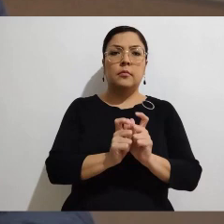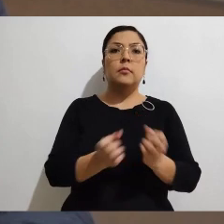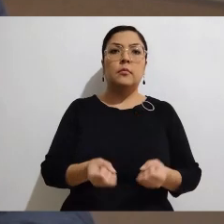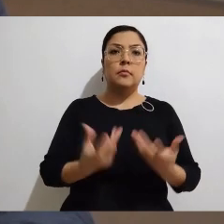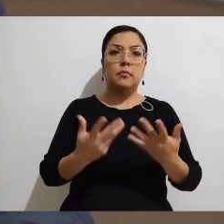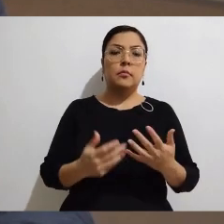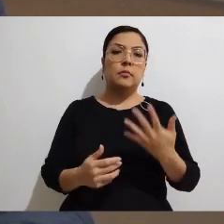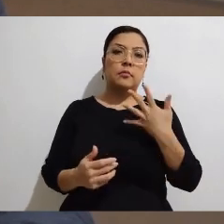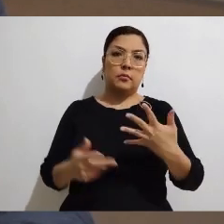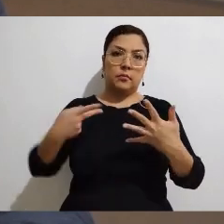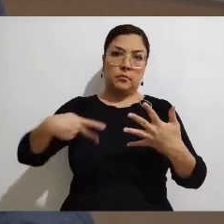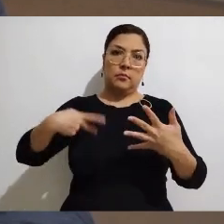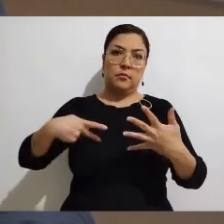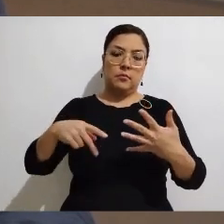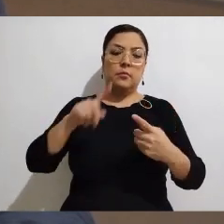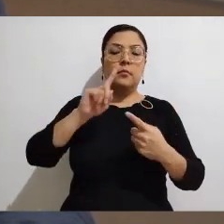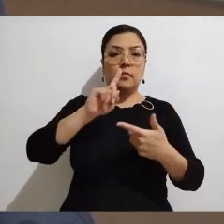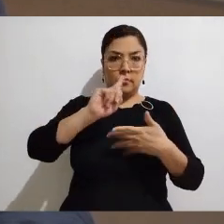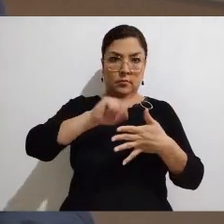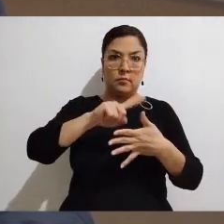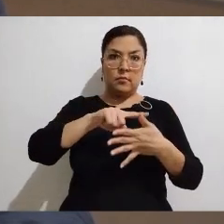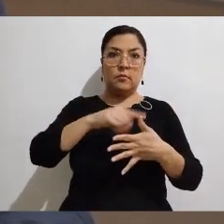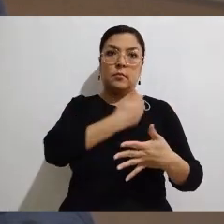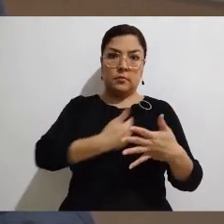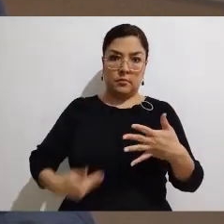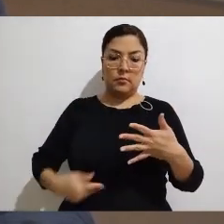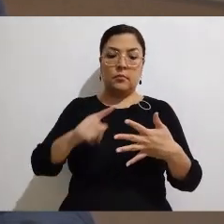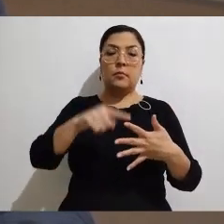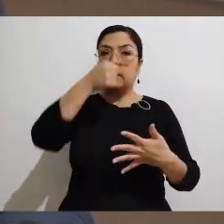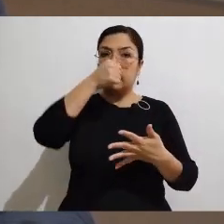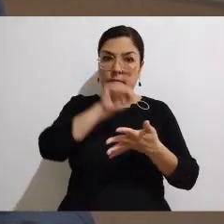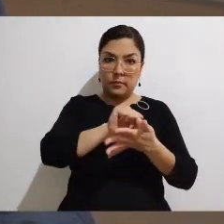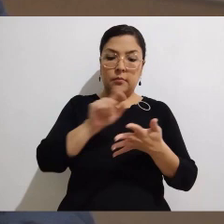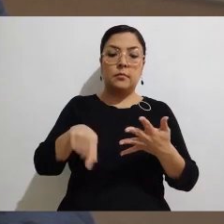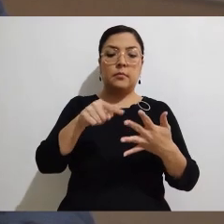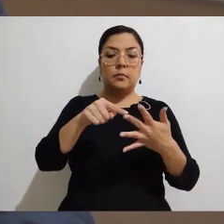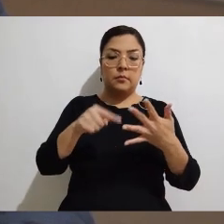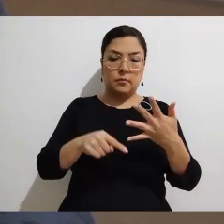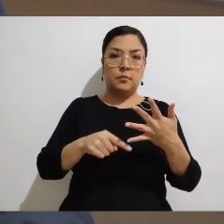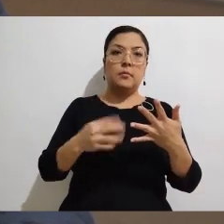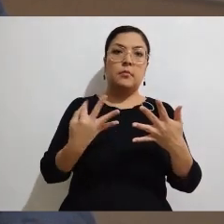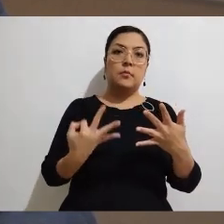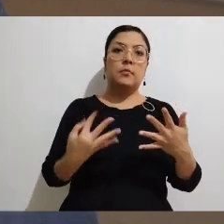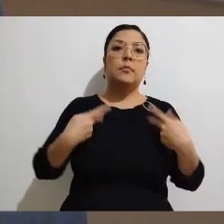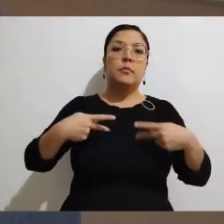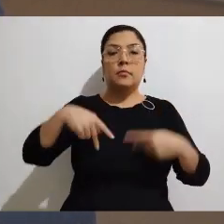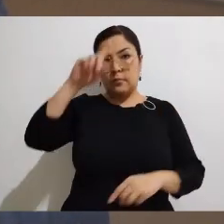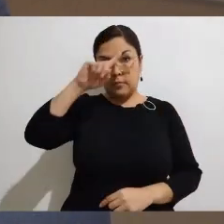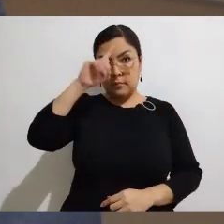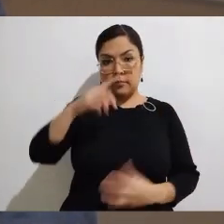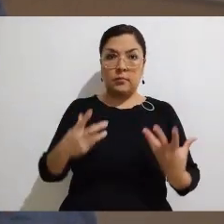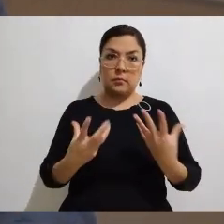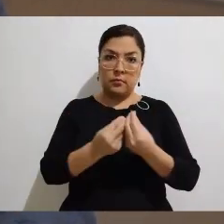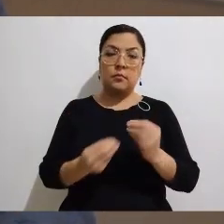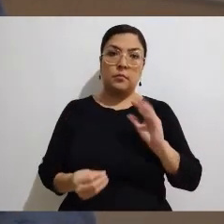una secretaría y 3 consejerías, y son los órganos que nos ayudan durante el proceso electoral a realizar diversas